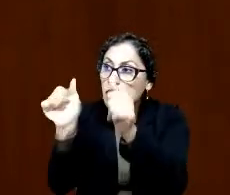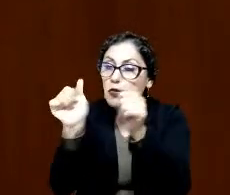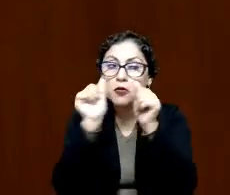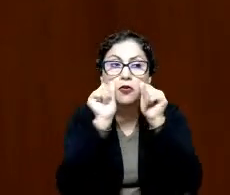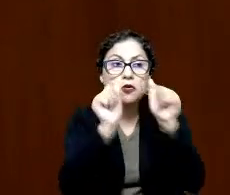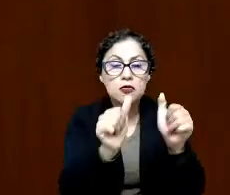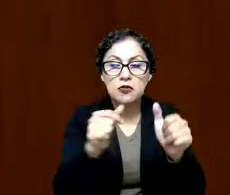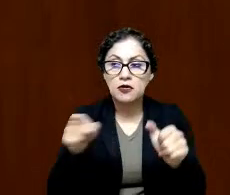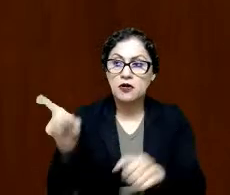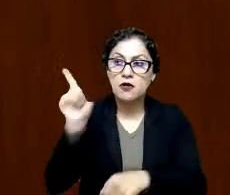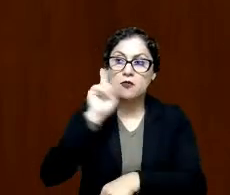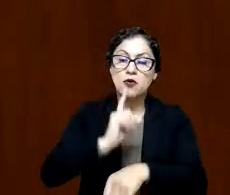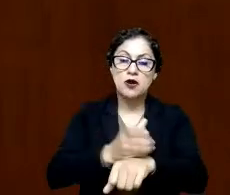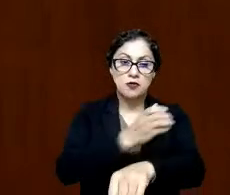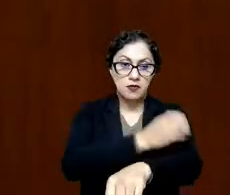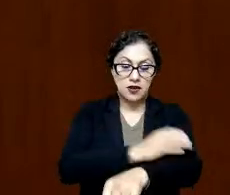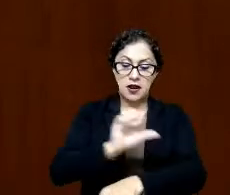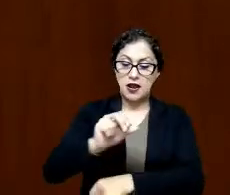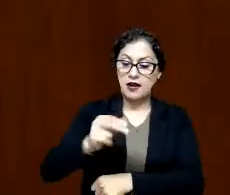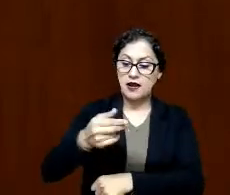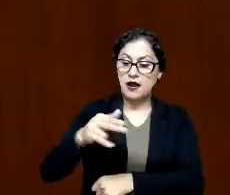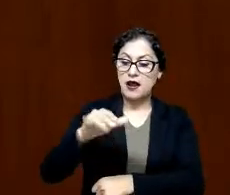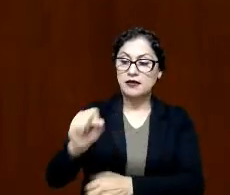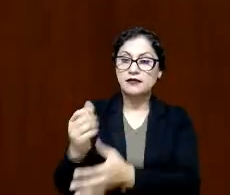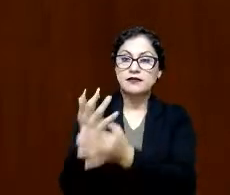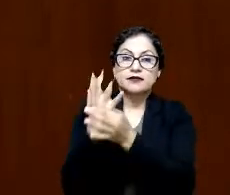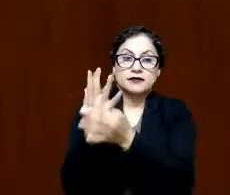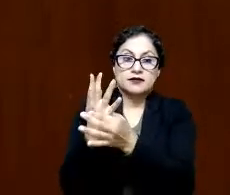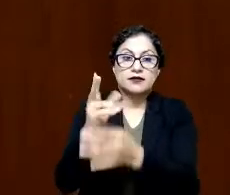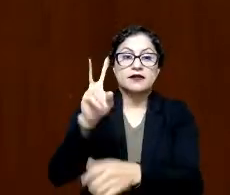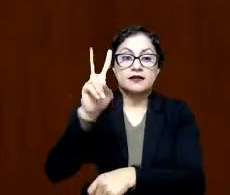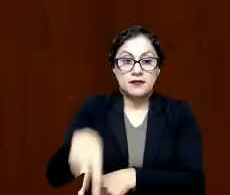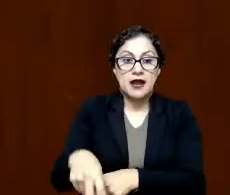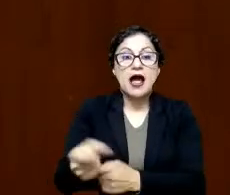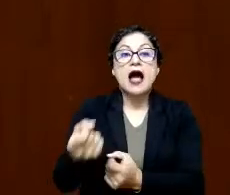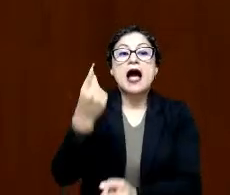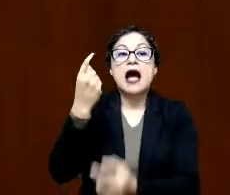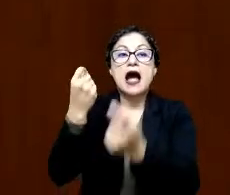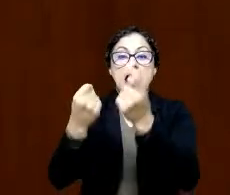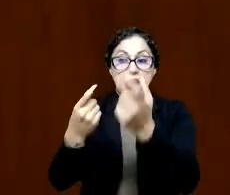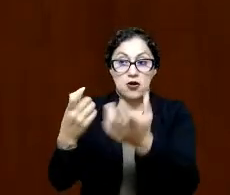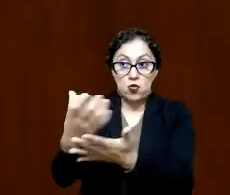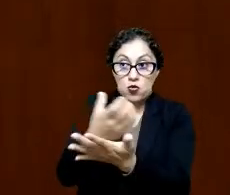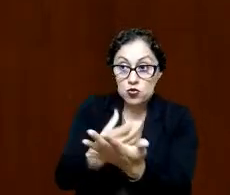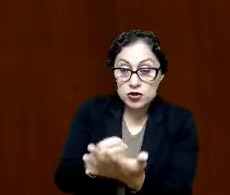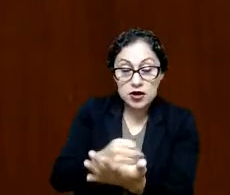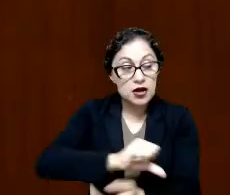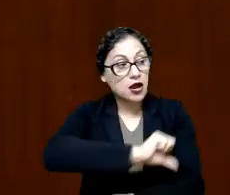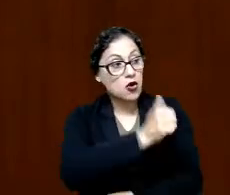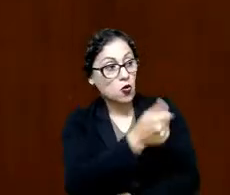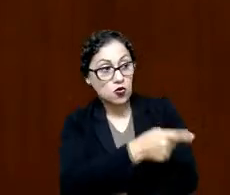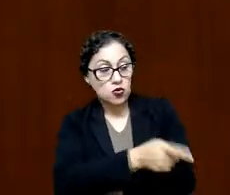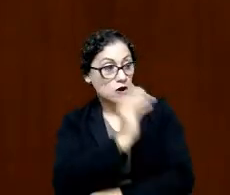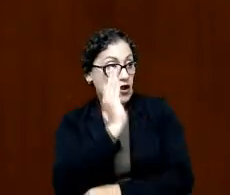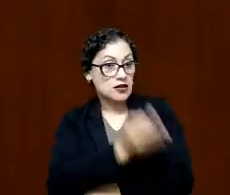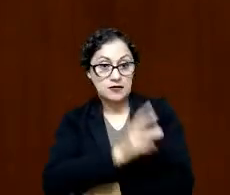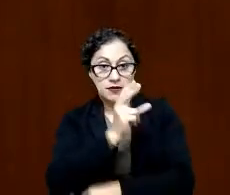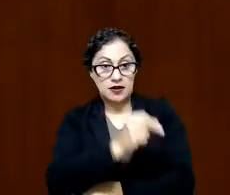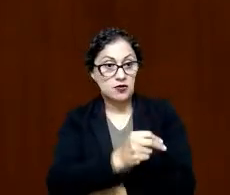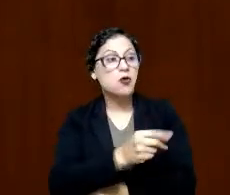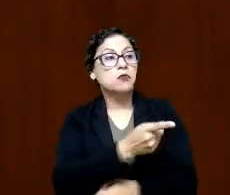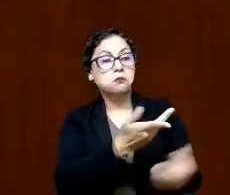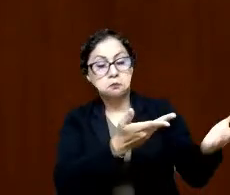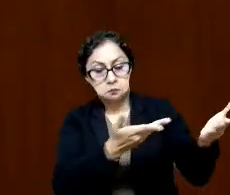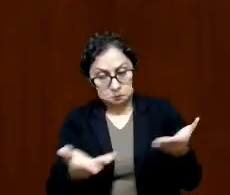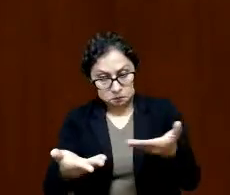Anaís Burgos, esto también es un triunfo para los que no estaban a favor, porque tienen el espacio libre y democrático para poder coincidir.